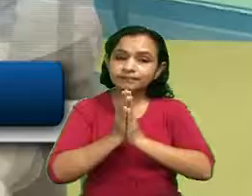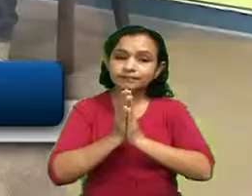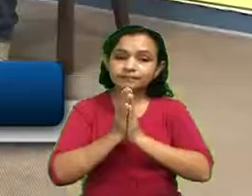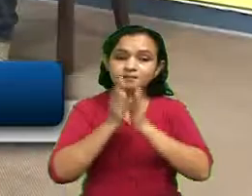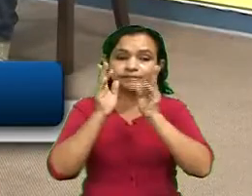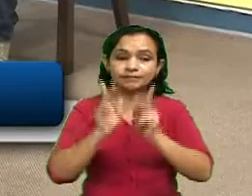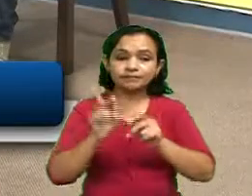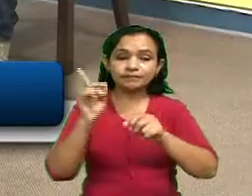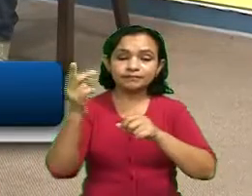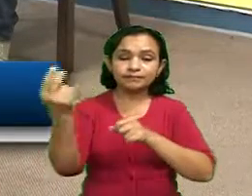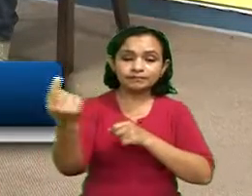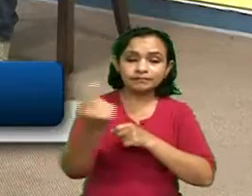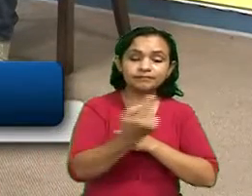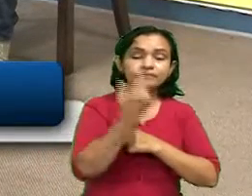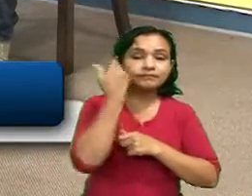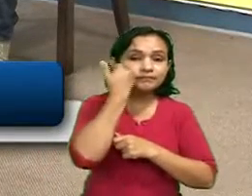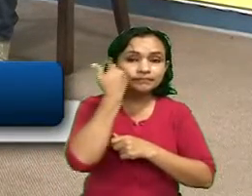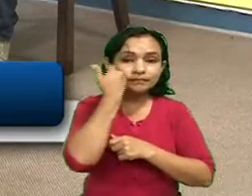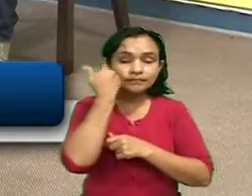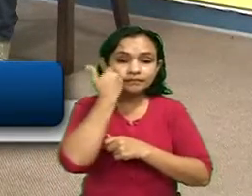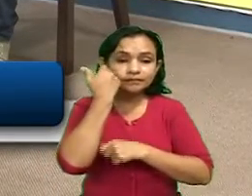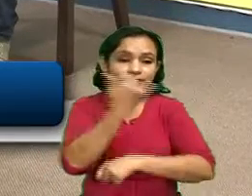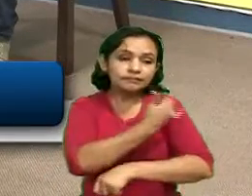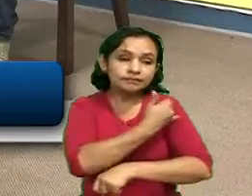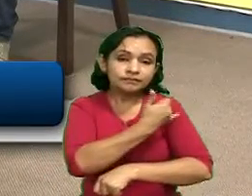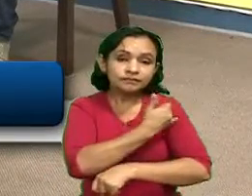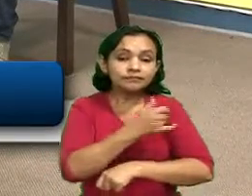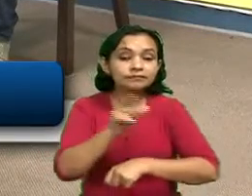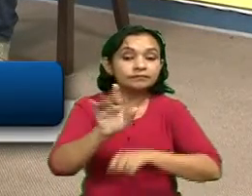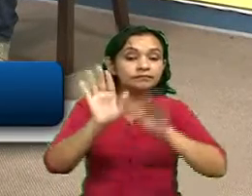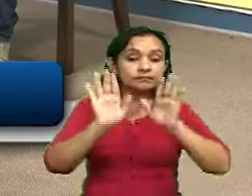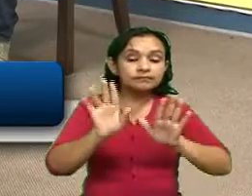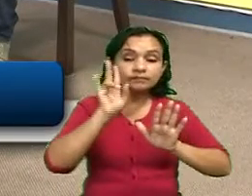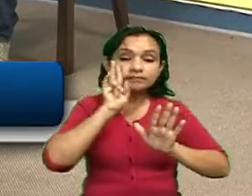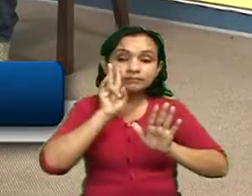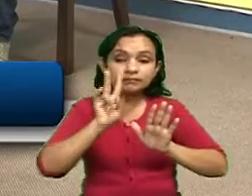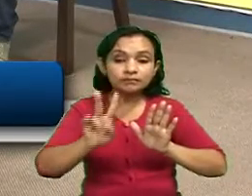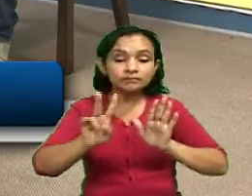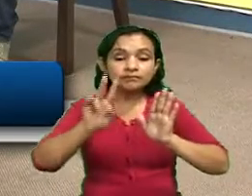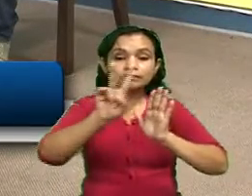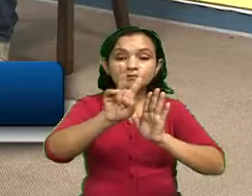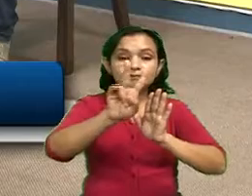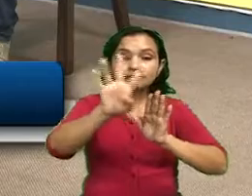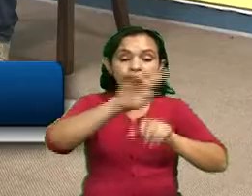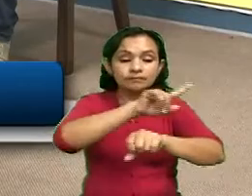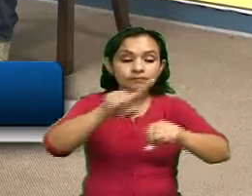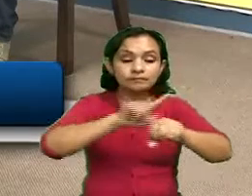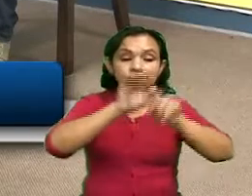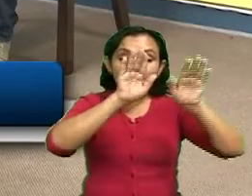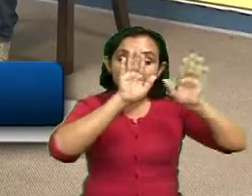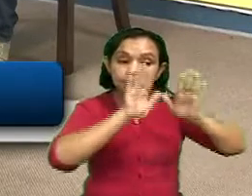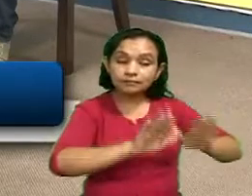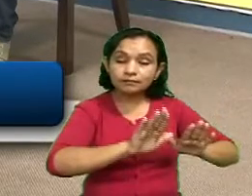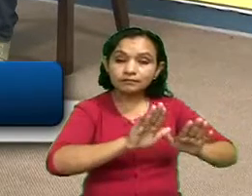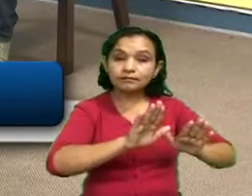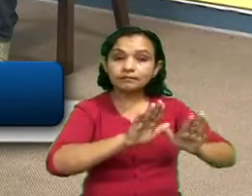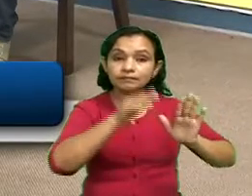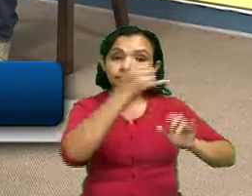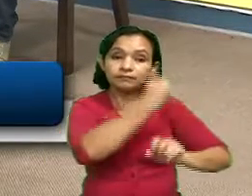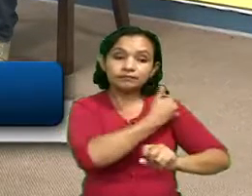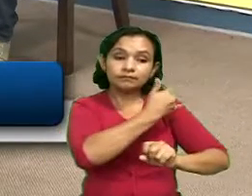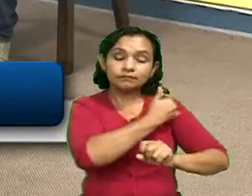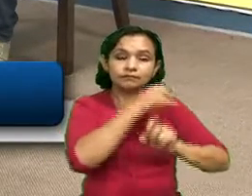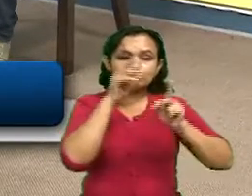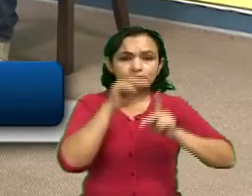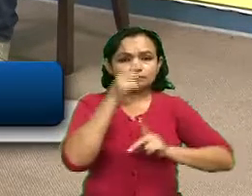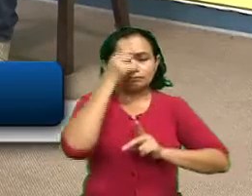llegue a la unidad de salud, al hospital, y le dicen, vas a estar en observación 24 horas, te vamos a ingresar. Y el